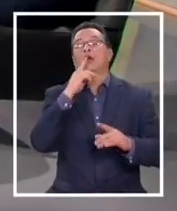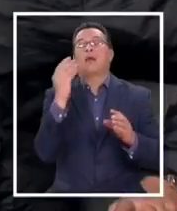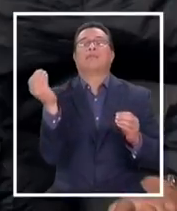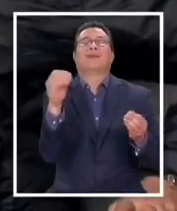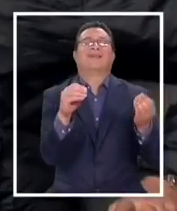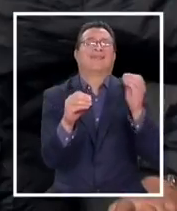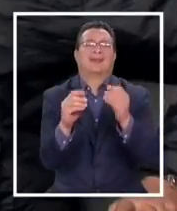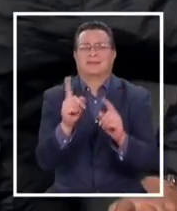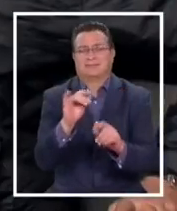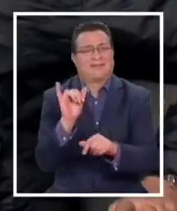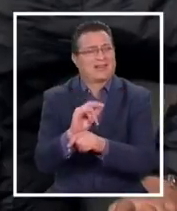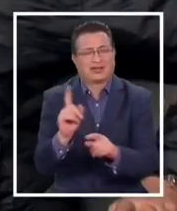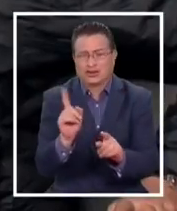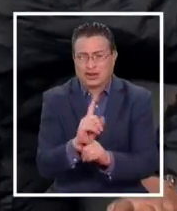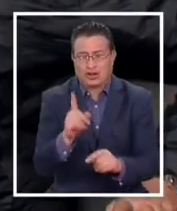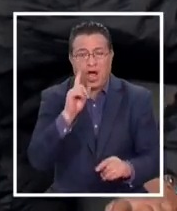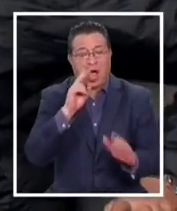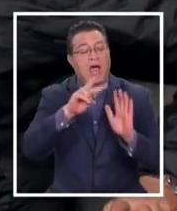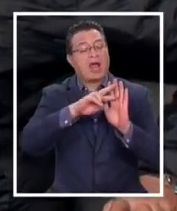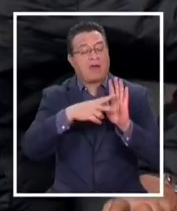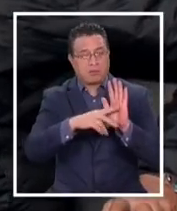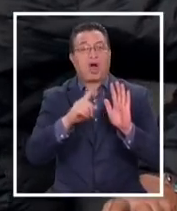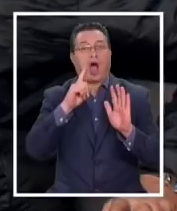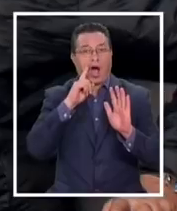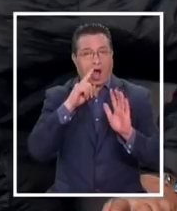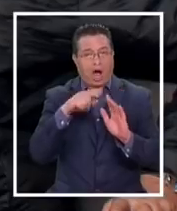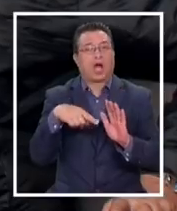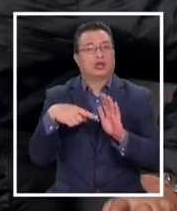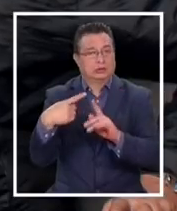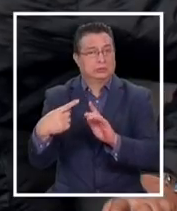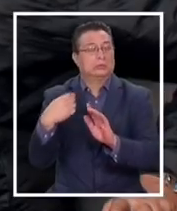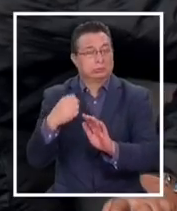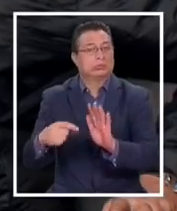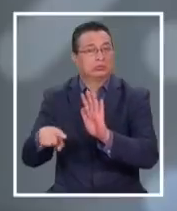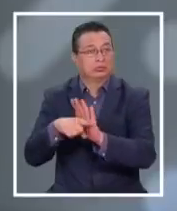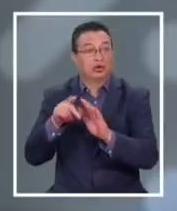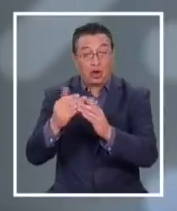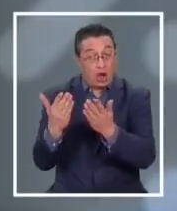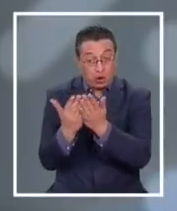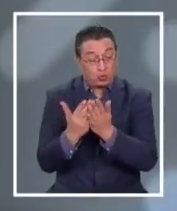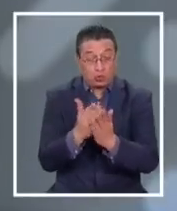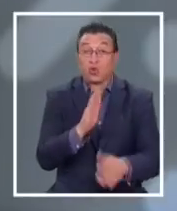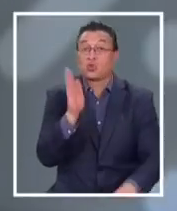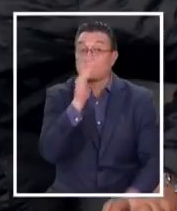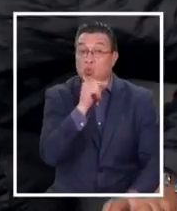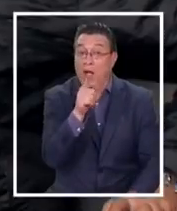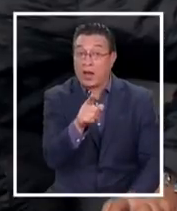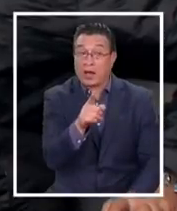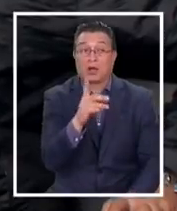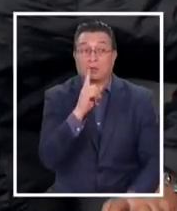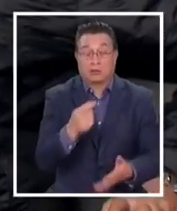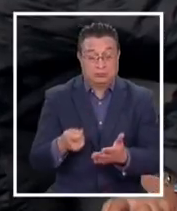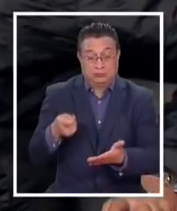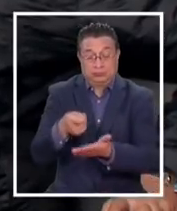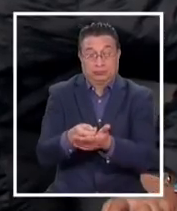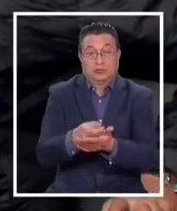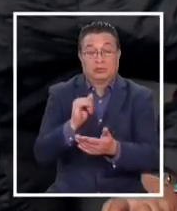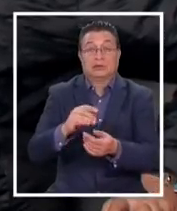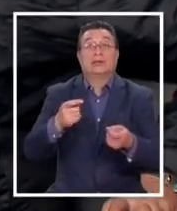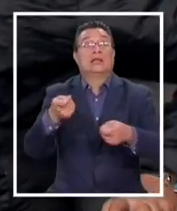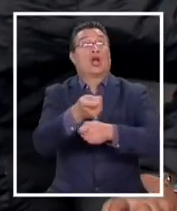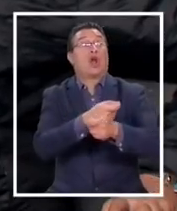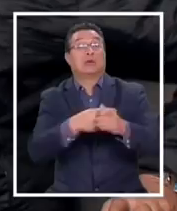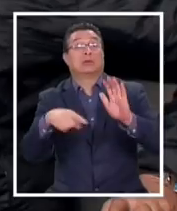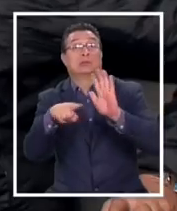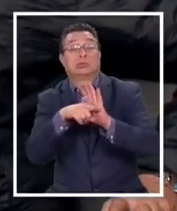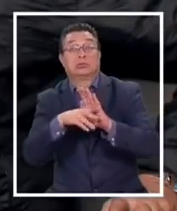ilusiones, porque las reformas tienen impacto. Y esta no tiene un estudio de impacto, no lo tiene. Ni financiero, ni de impacto